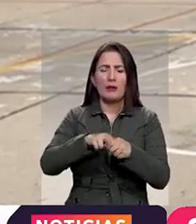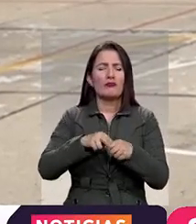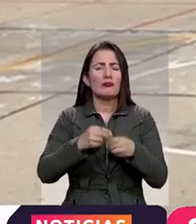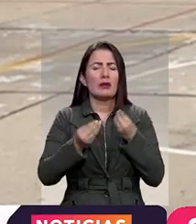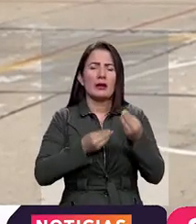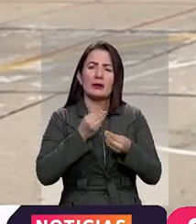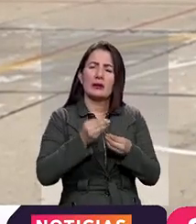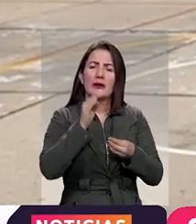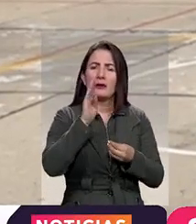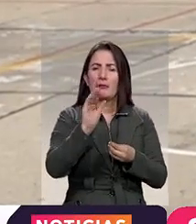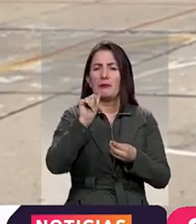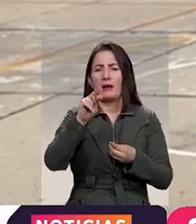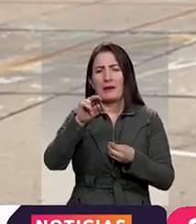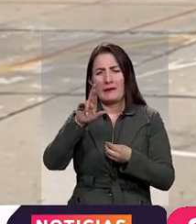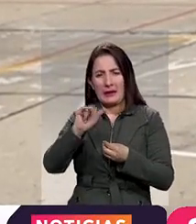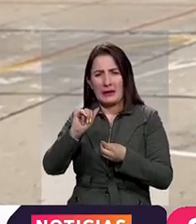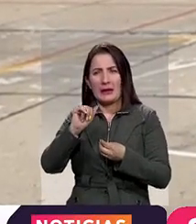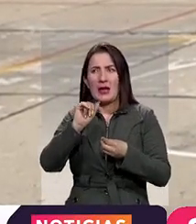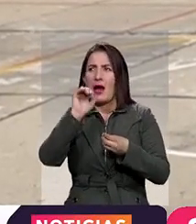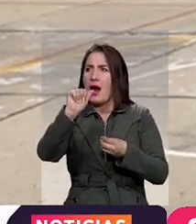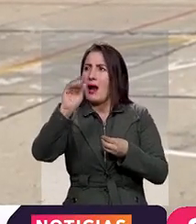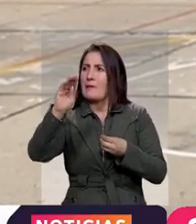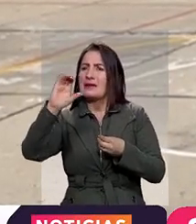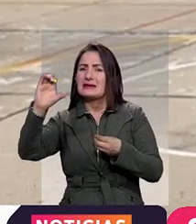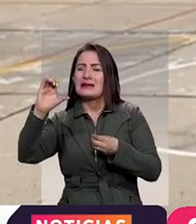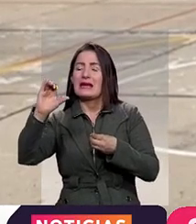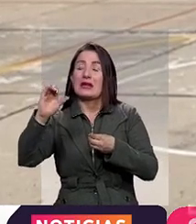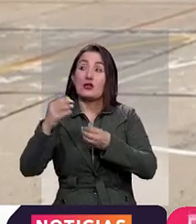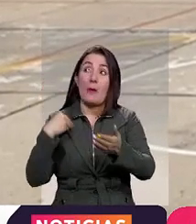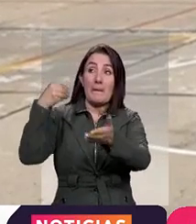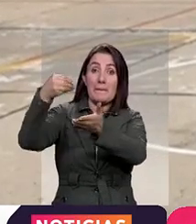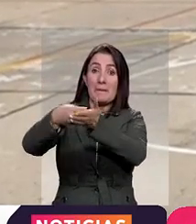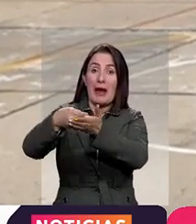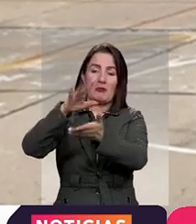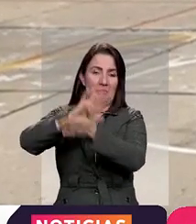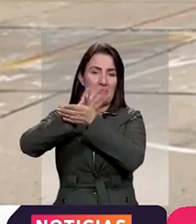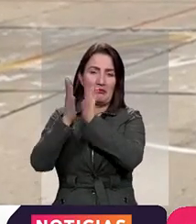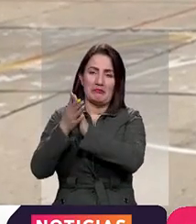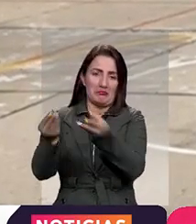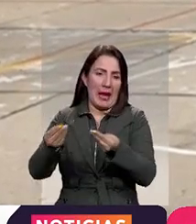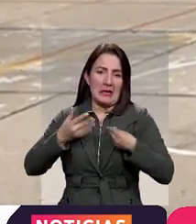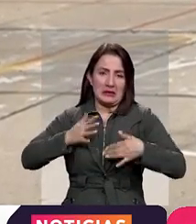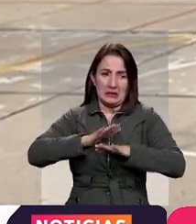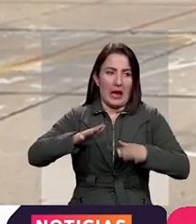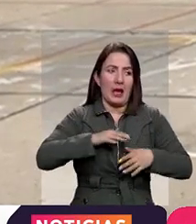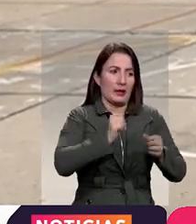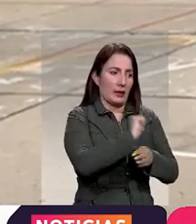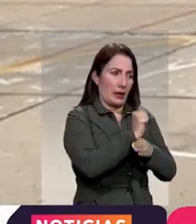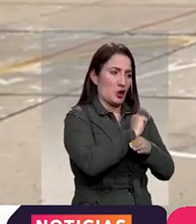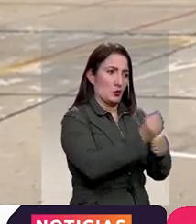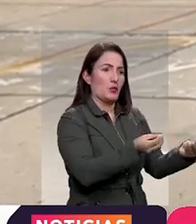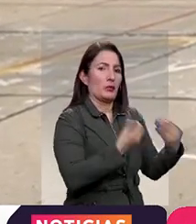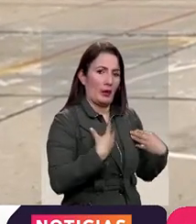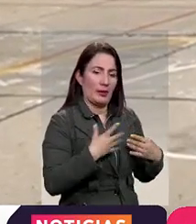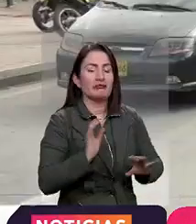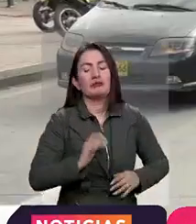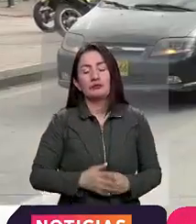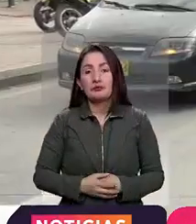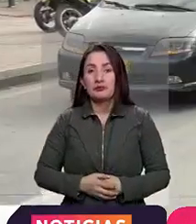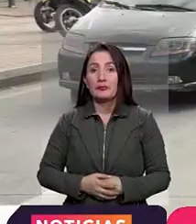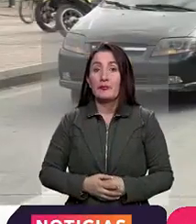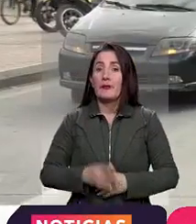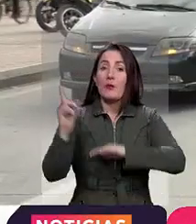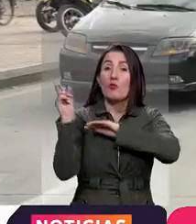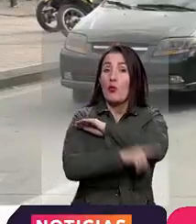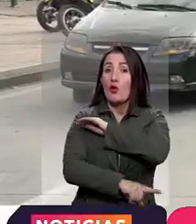un banner de ABC de desembargos para que una vez pagada su obligación tengan toda la información presta frente al desembargo. Las